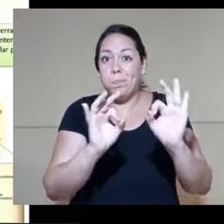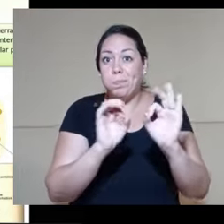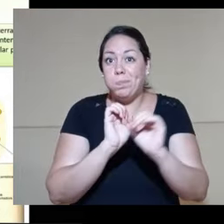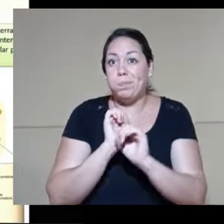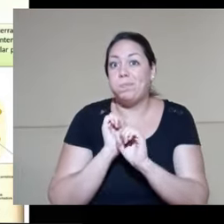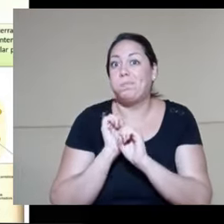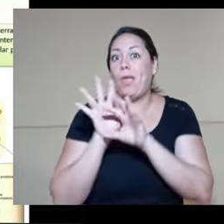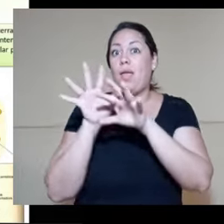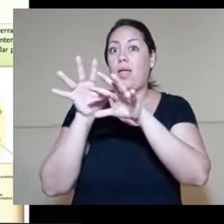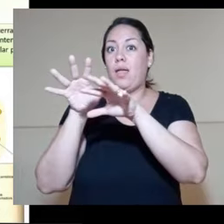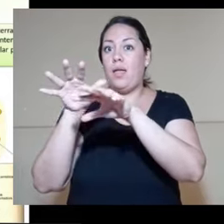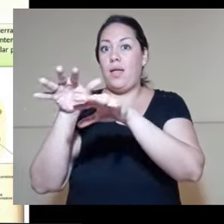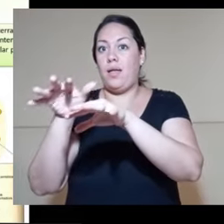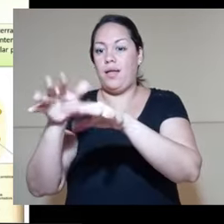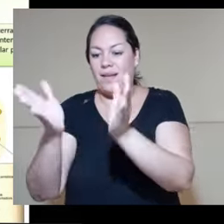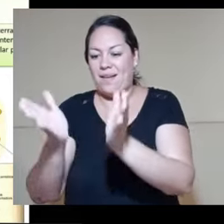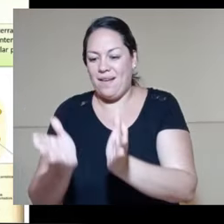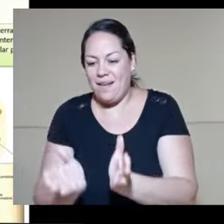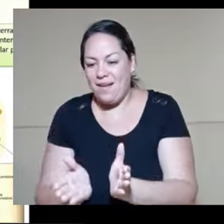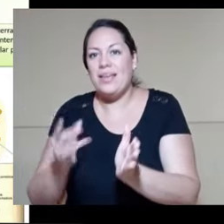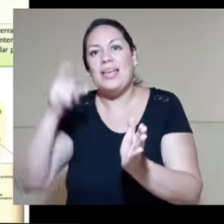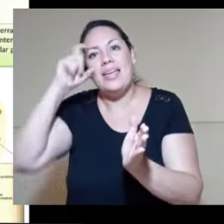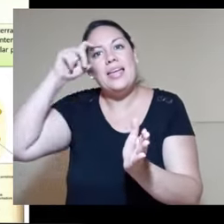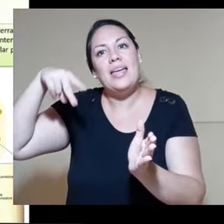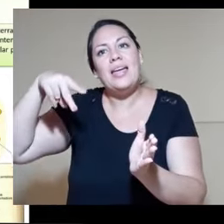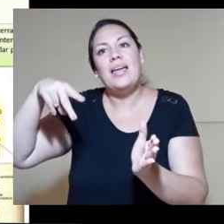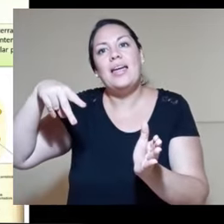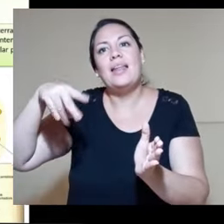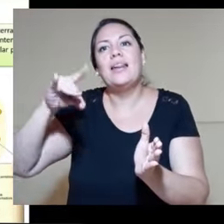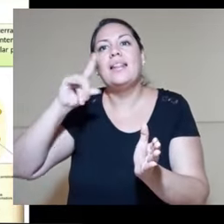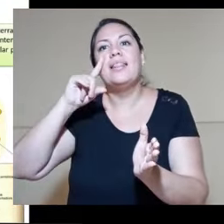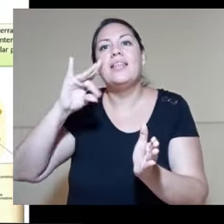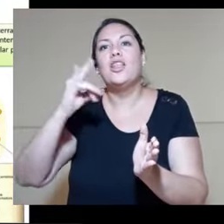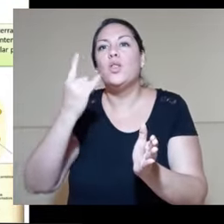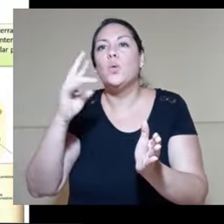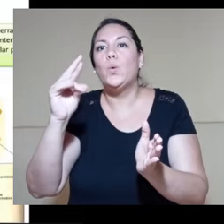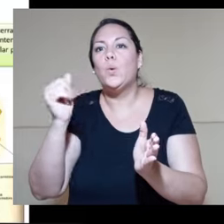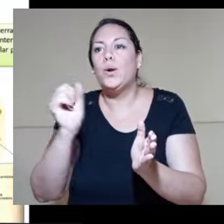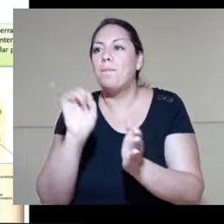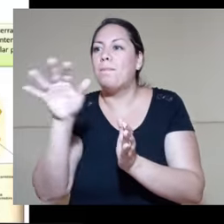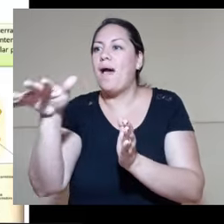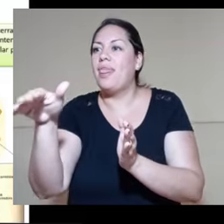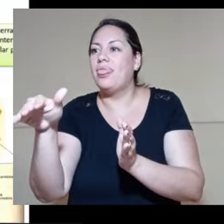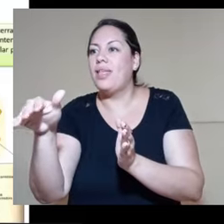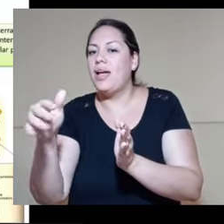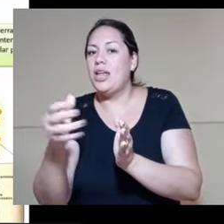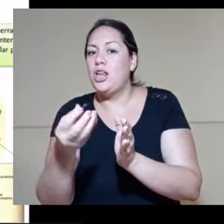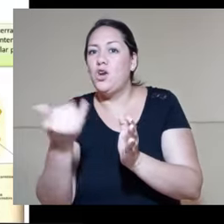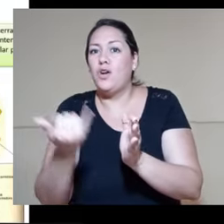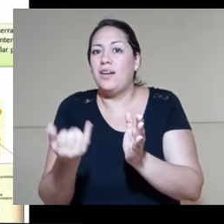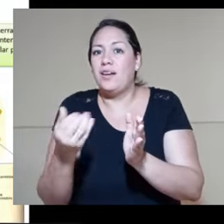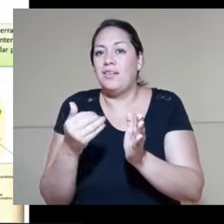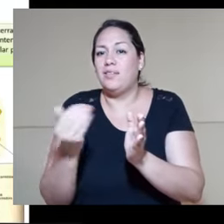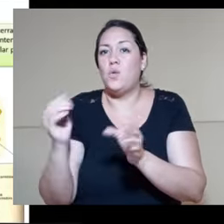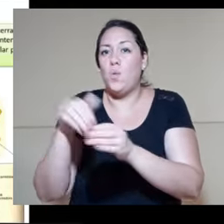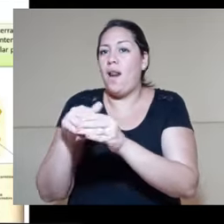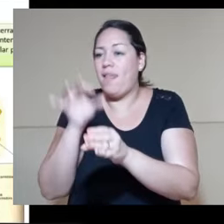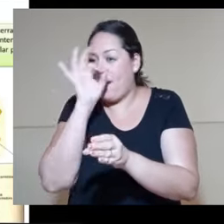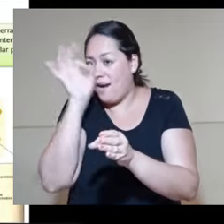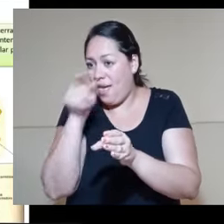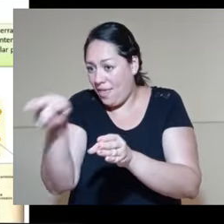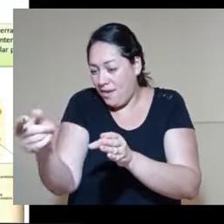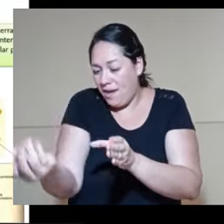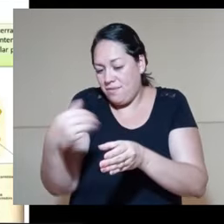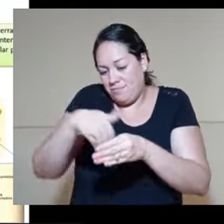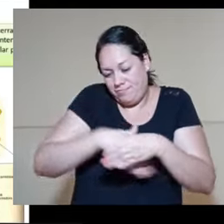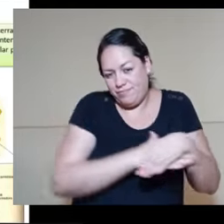han llegado al terminal sináptico, como vimos, se liberan a la hendidura y parte se recupera, como yo les decía, y